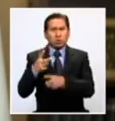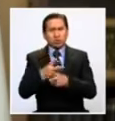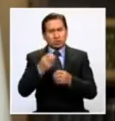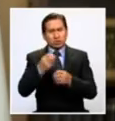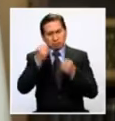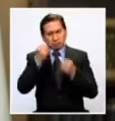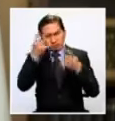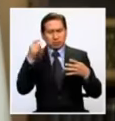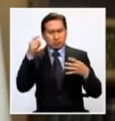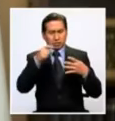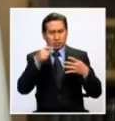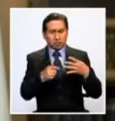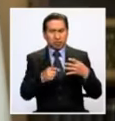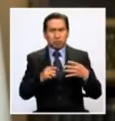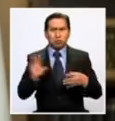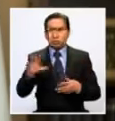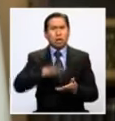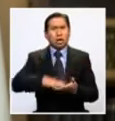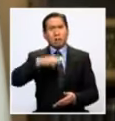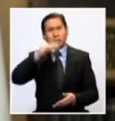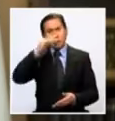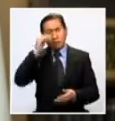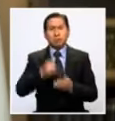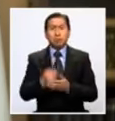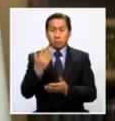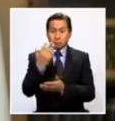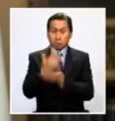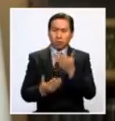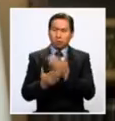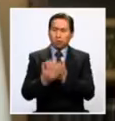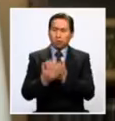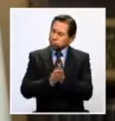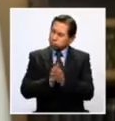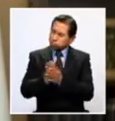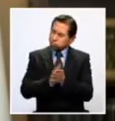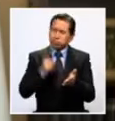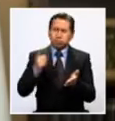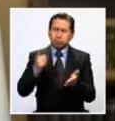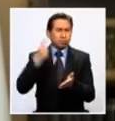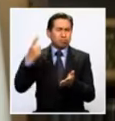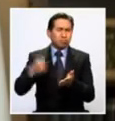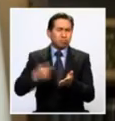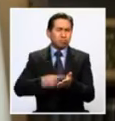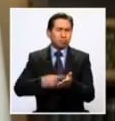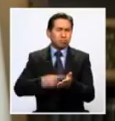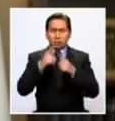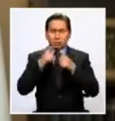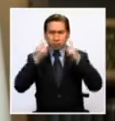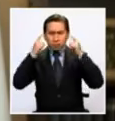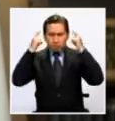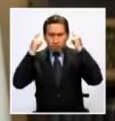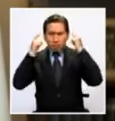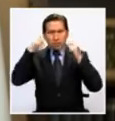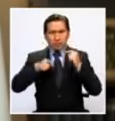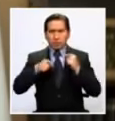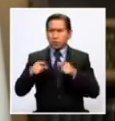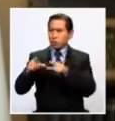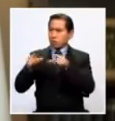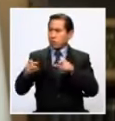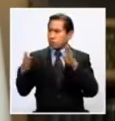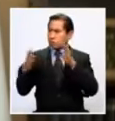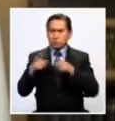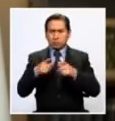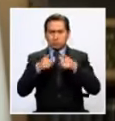hemos aprendido estos meses. Lavarse las manos constantemente, usar barbijos en lugares cerrados